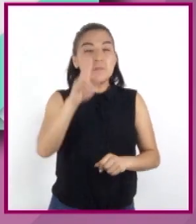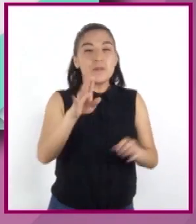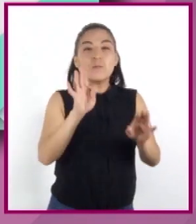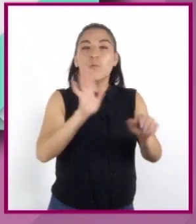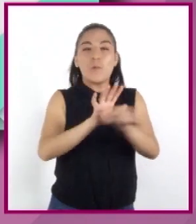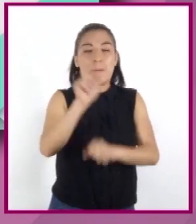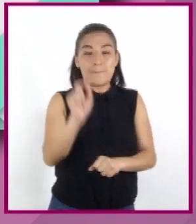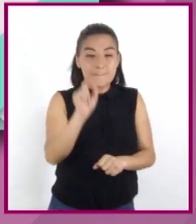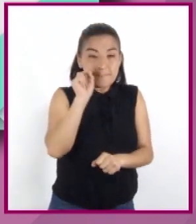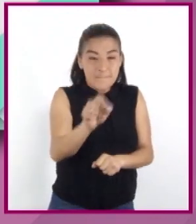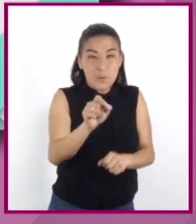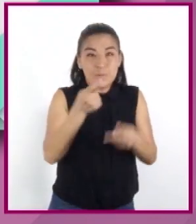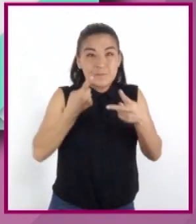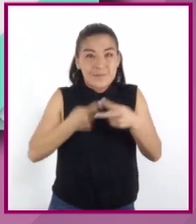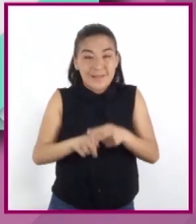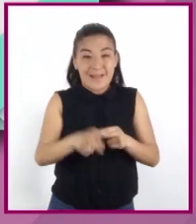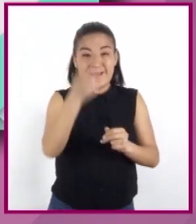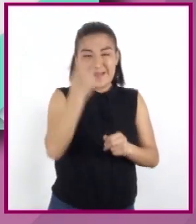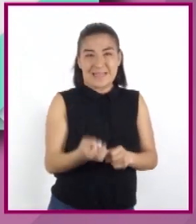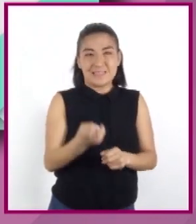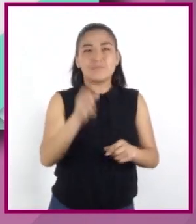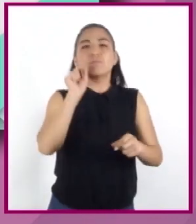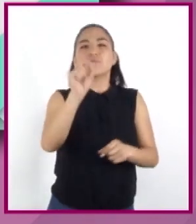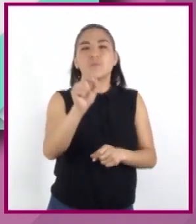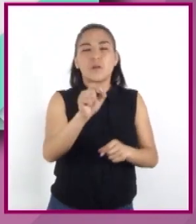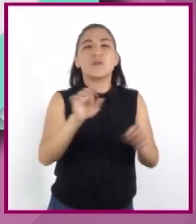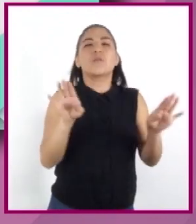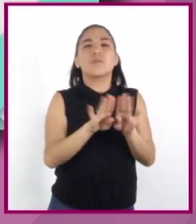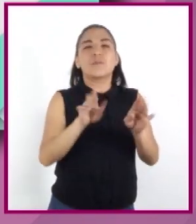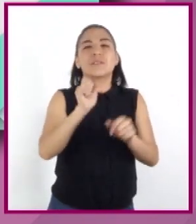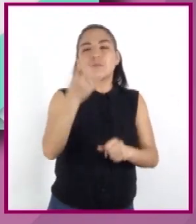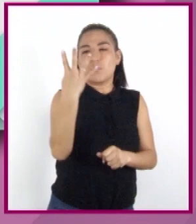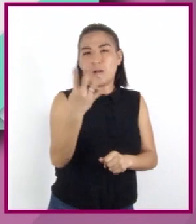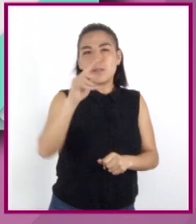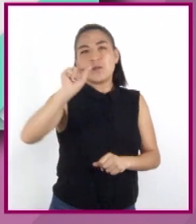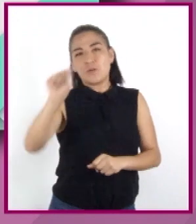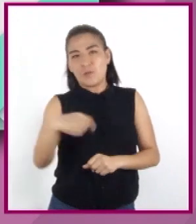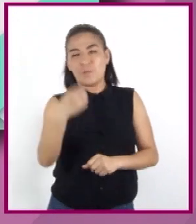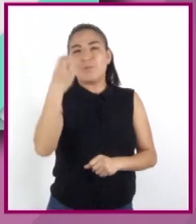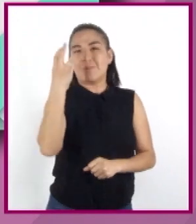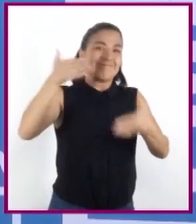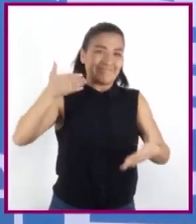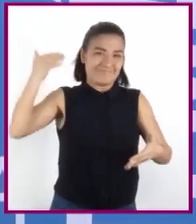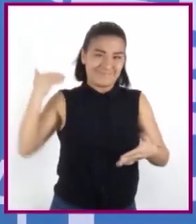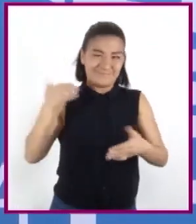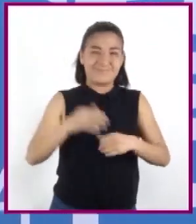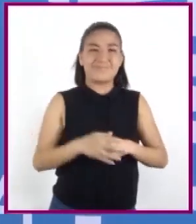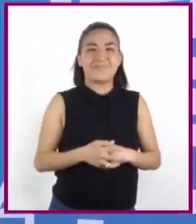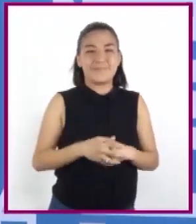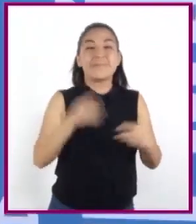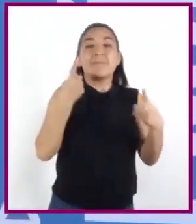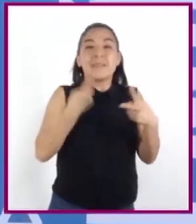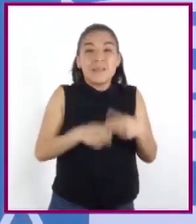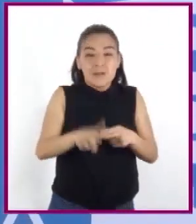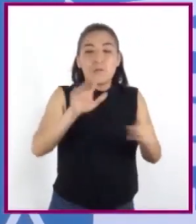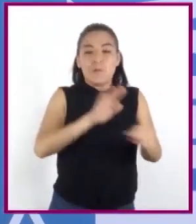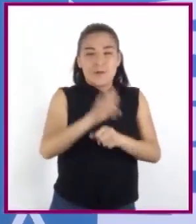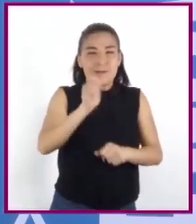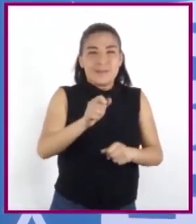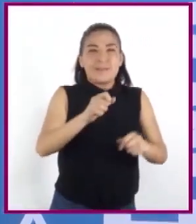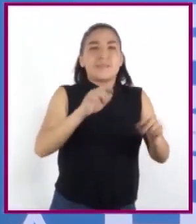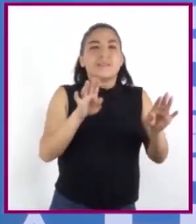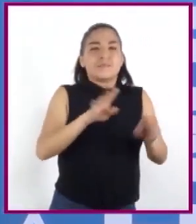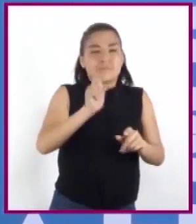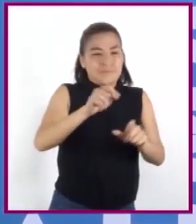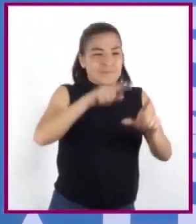punto de intersección y este será el punto de la coordenada 4,3. Comenzaremos con las tablas de